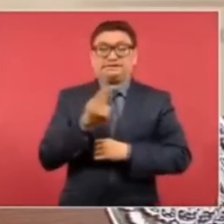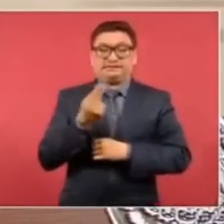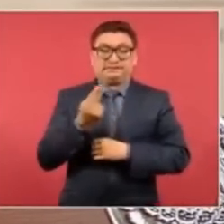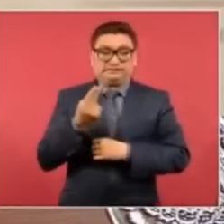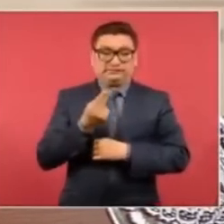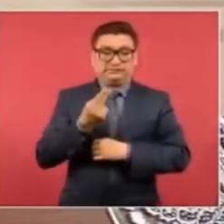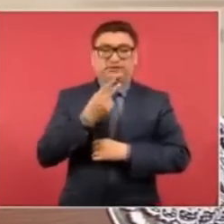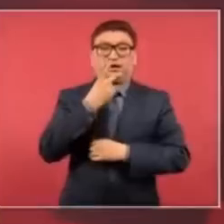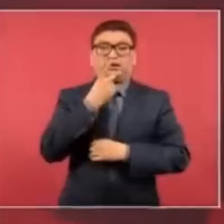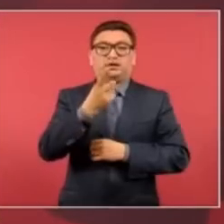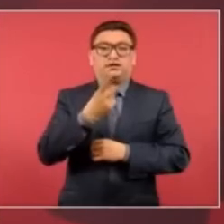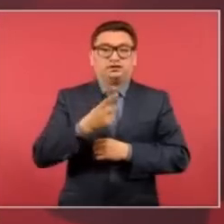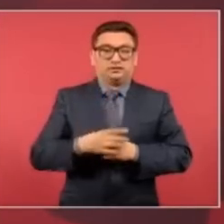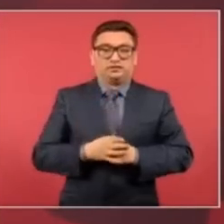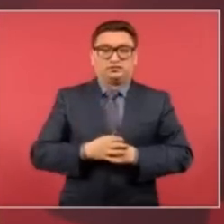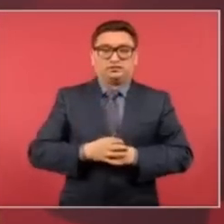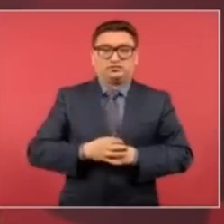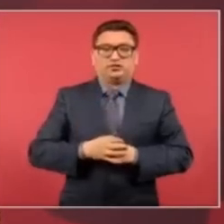usó una expresión, fajarse